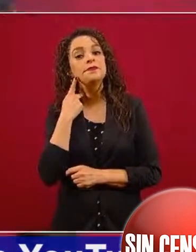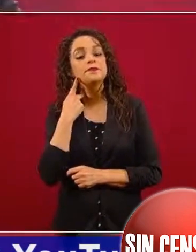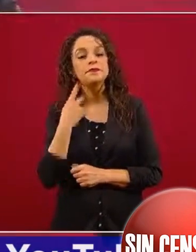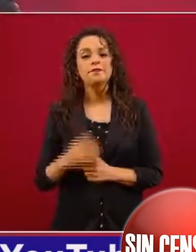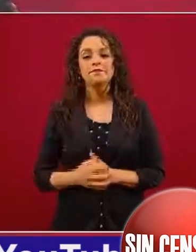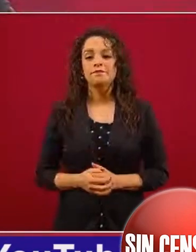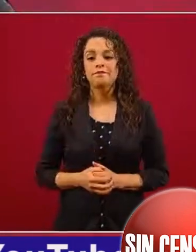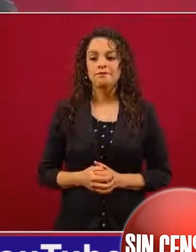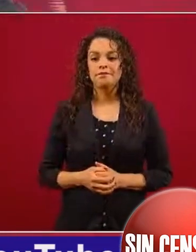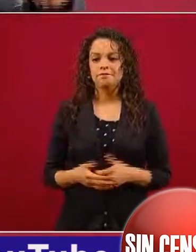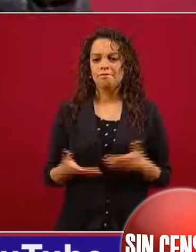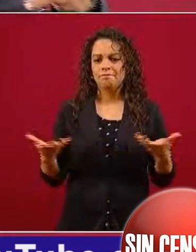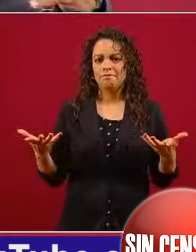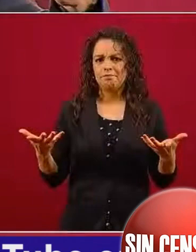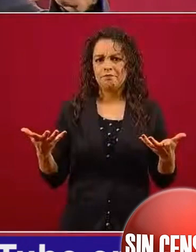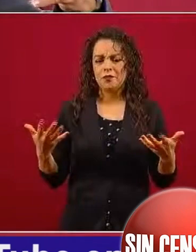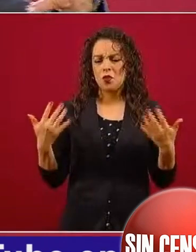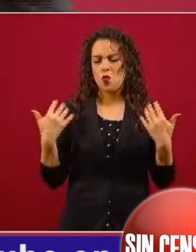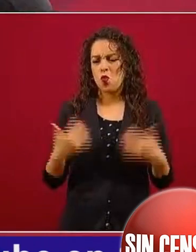Se llenaron